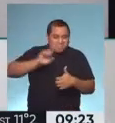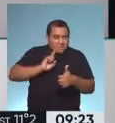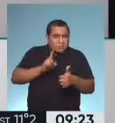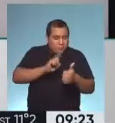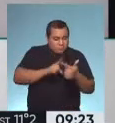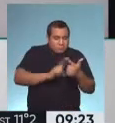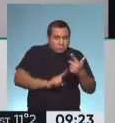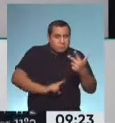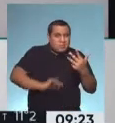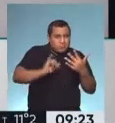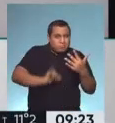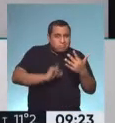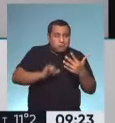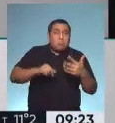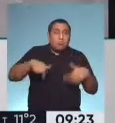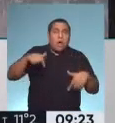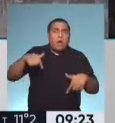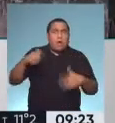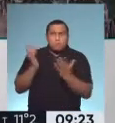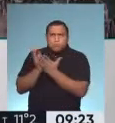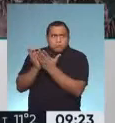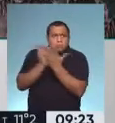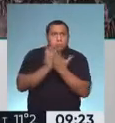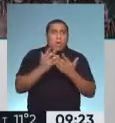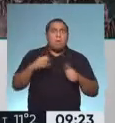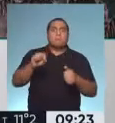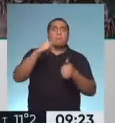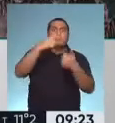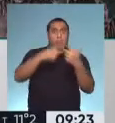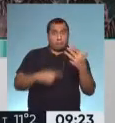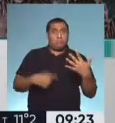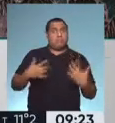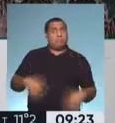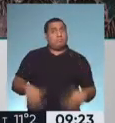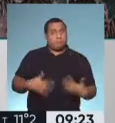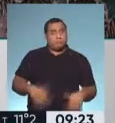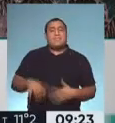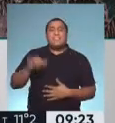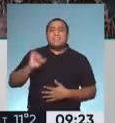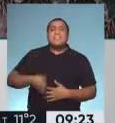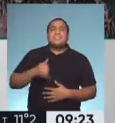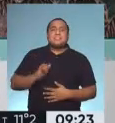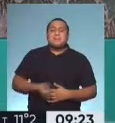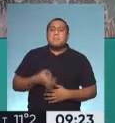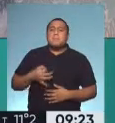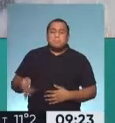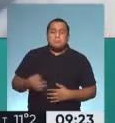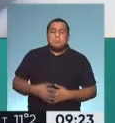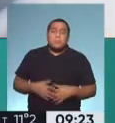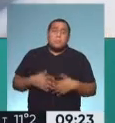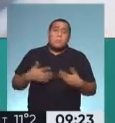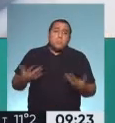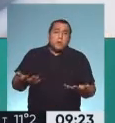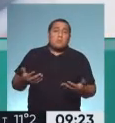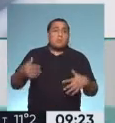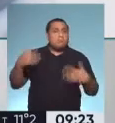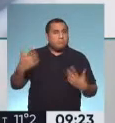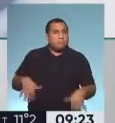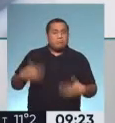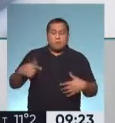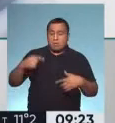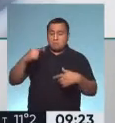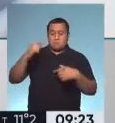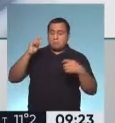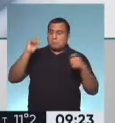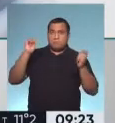finalmente con este importantísimo estudio exactamente sí por lo tanto esto cambio de alguna forma